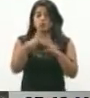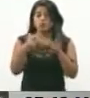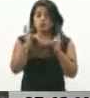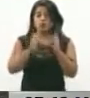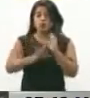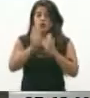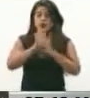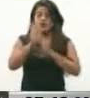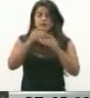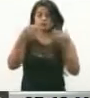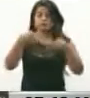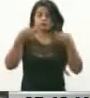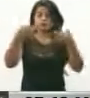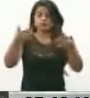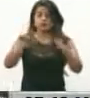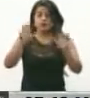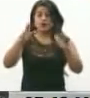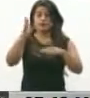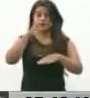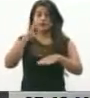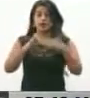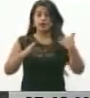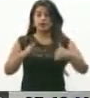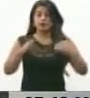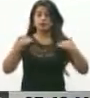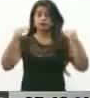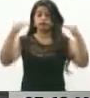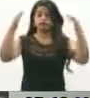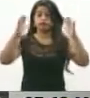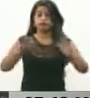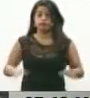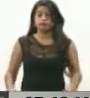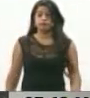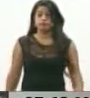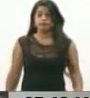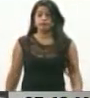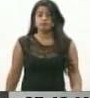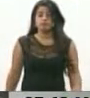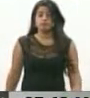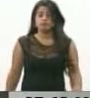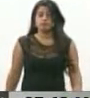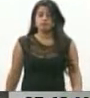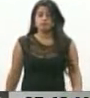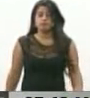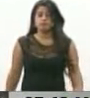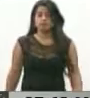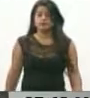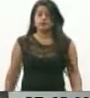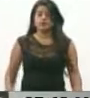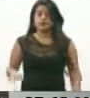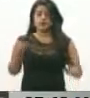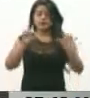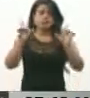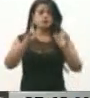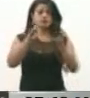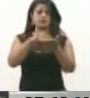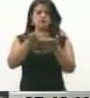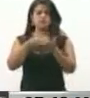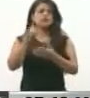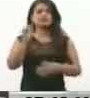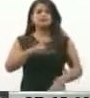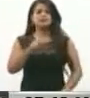niveles de desarrollo que ya Brasil y Argentina tenían más años de trabajo. ¿Esta televisión interactiva da